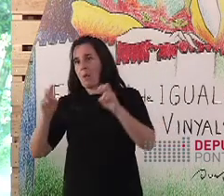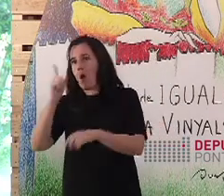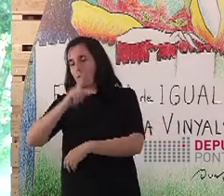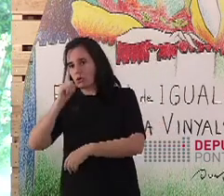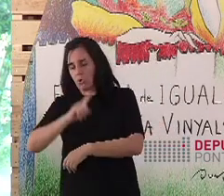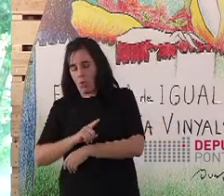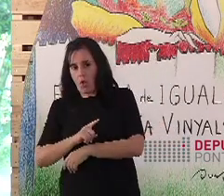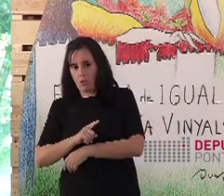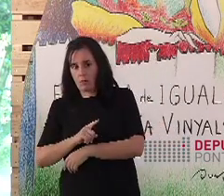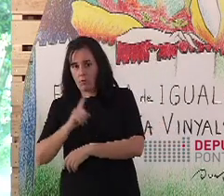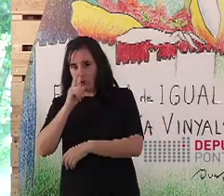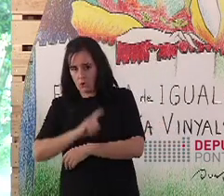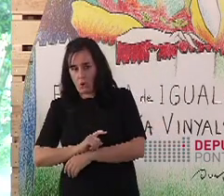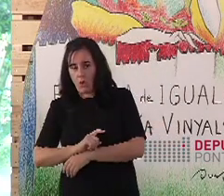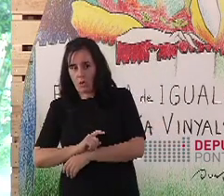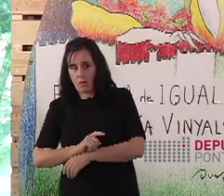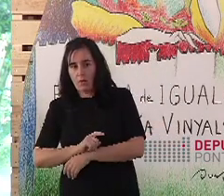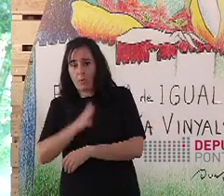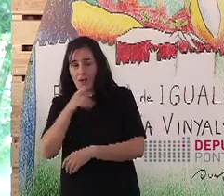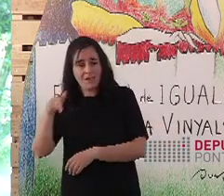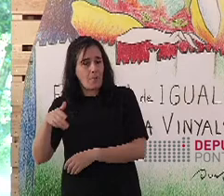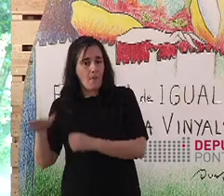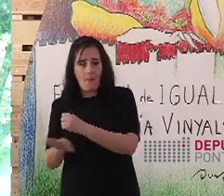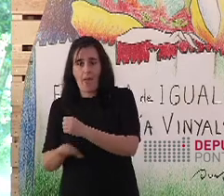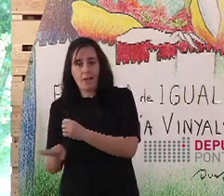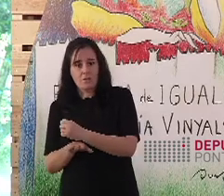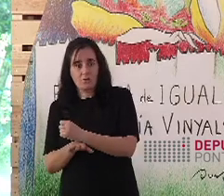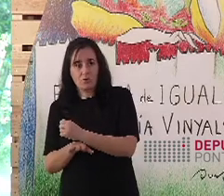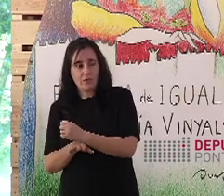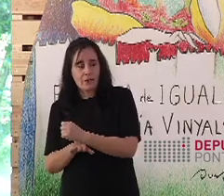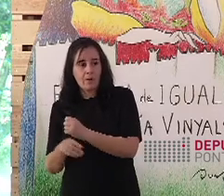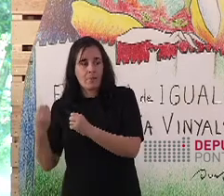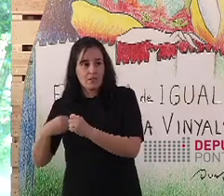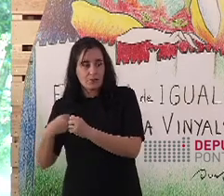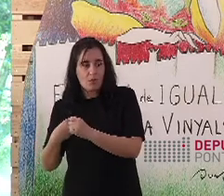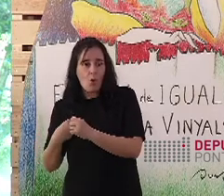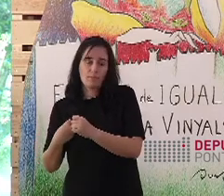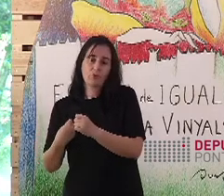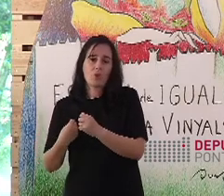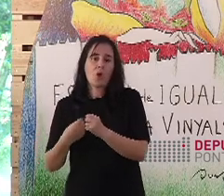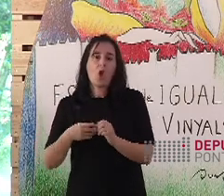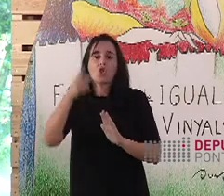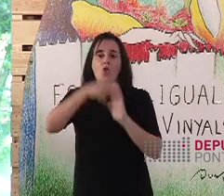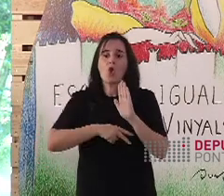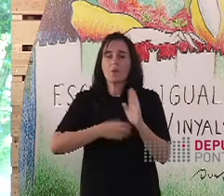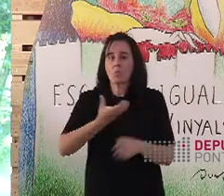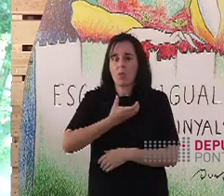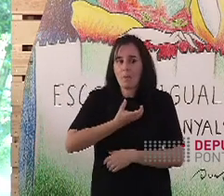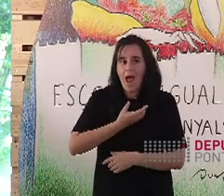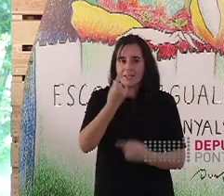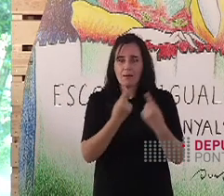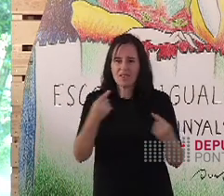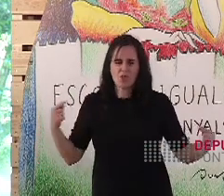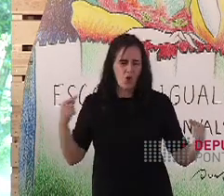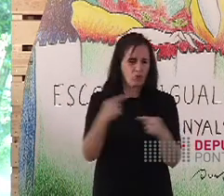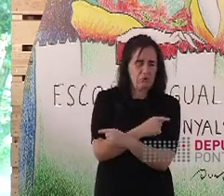realmente, que é o que de algún xeito se sigue a través das ordenanzas municipais, incluso se entran en contradiccións,